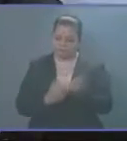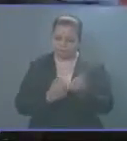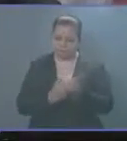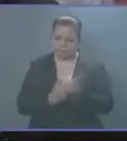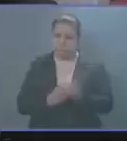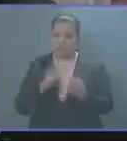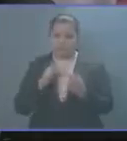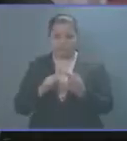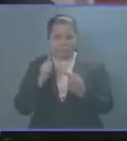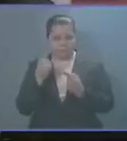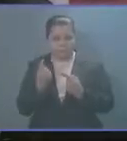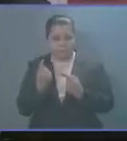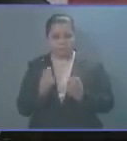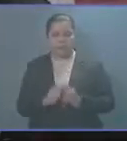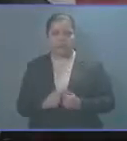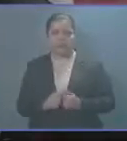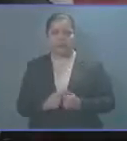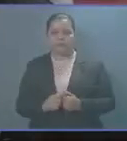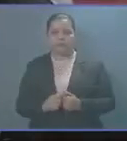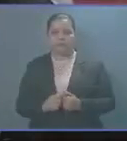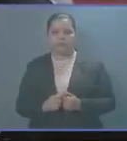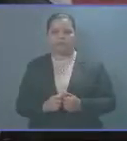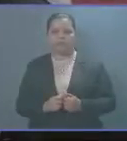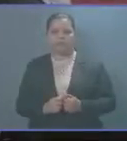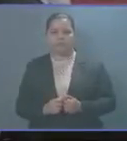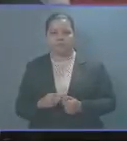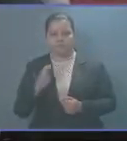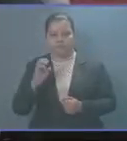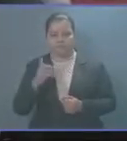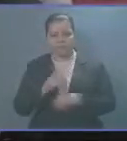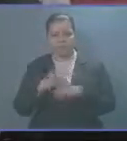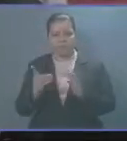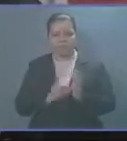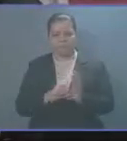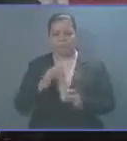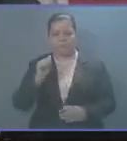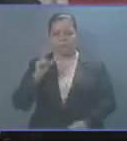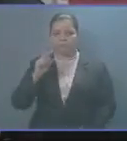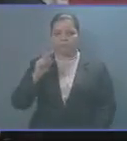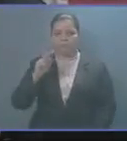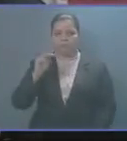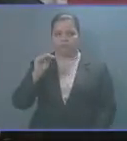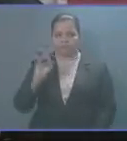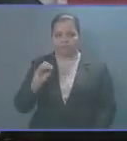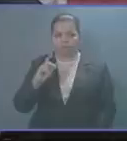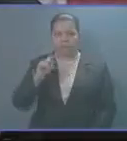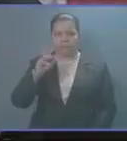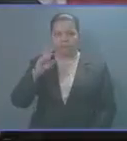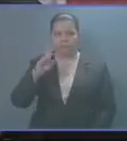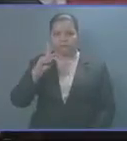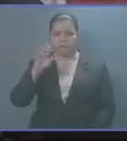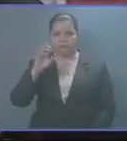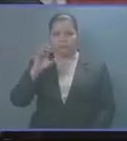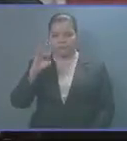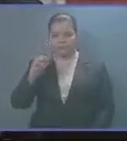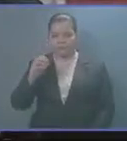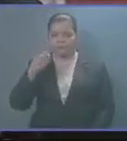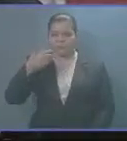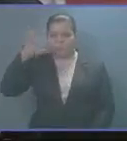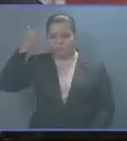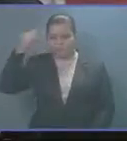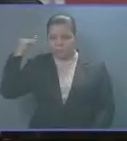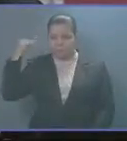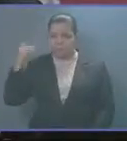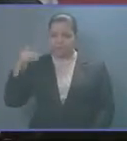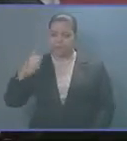primer lugar, al exdiputado Antonio Prudencio, que fue colega, tuve el honor